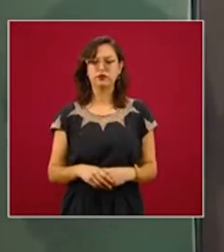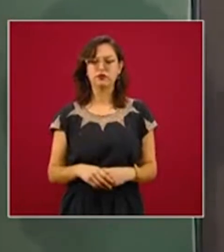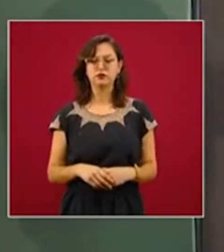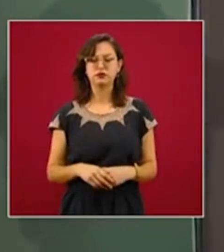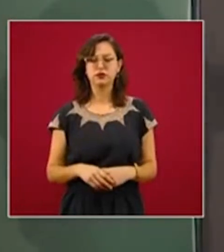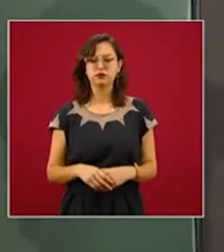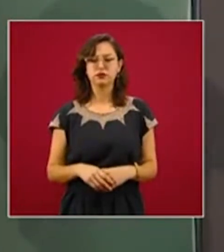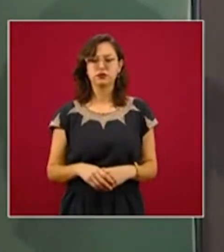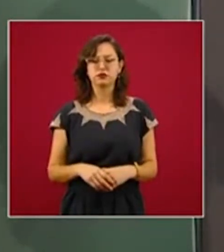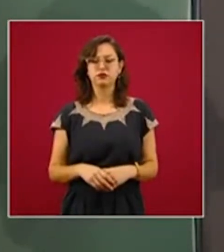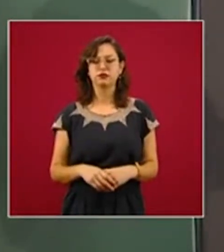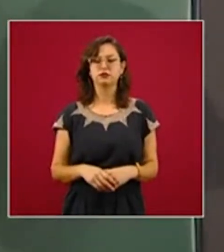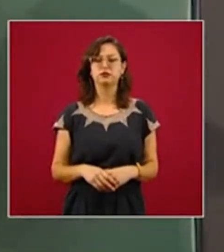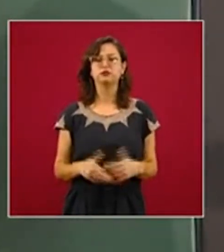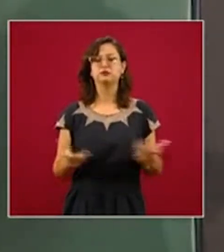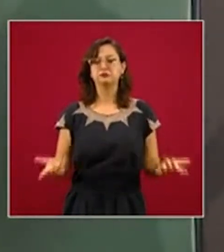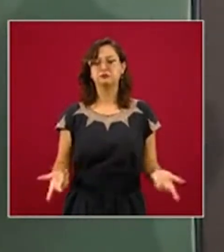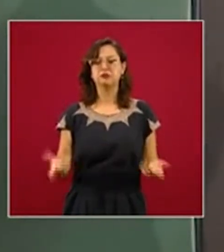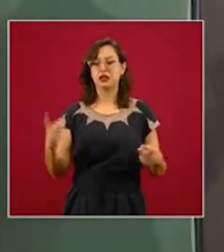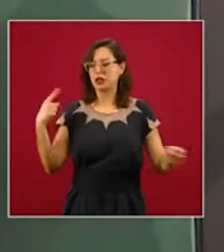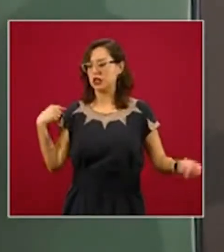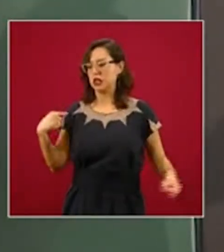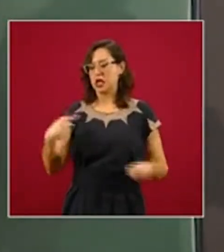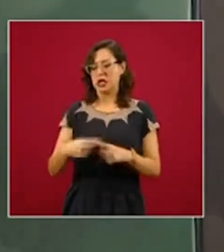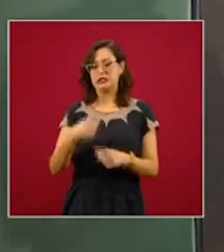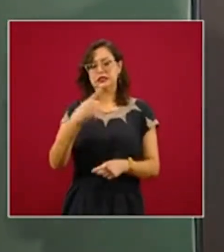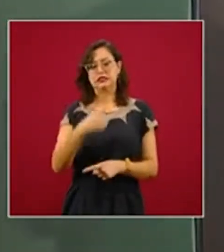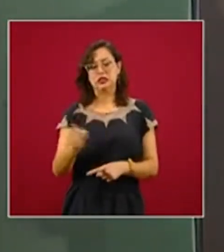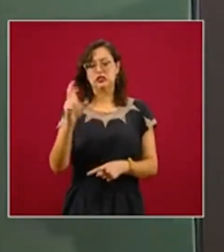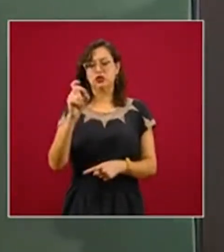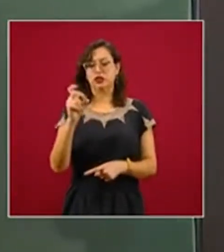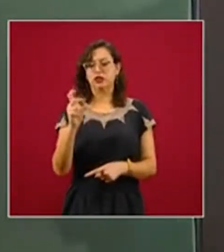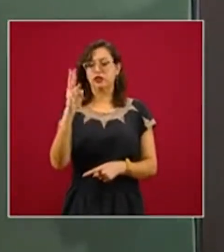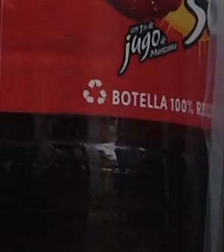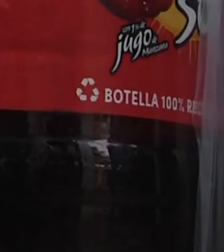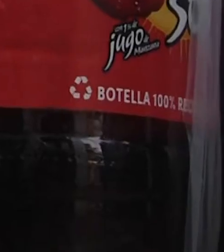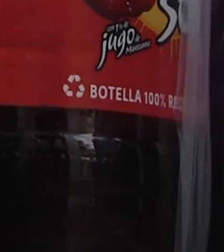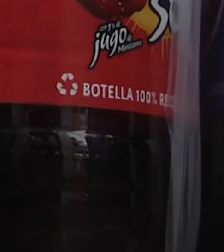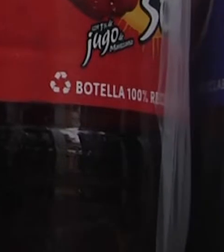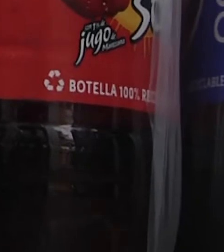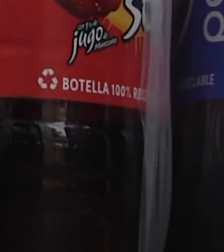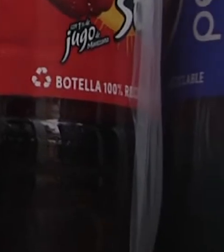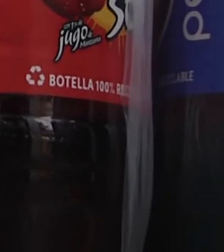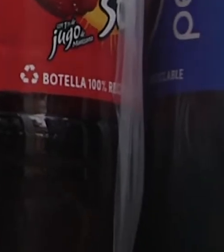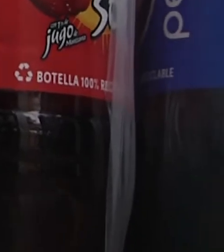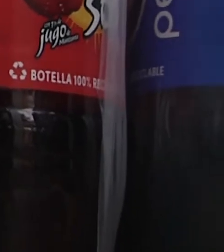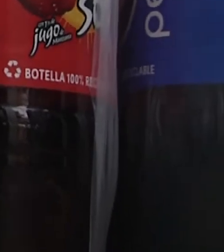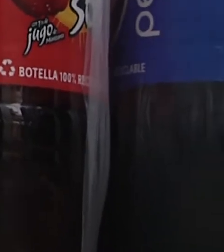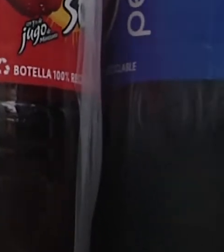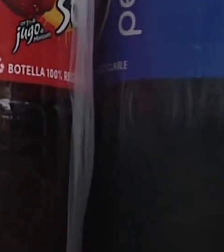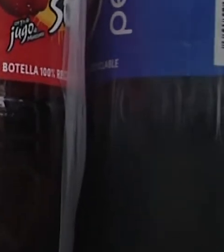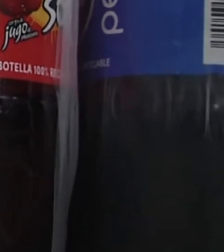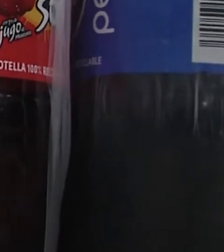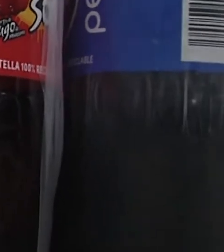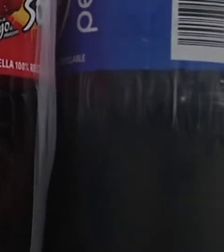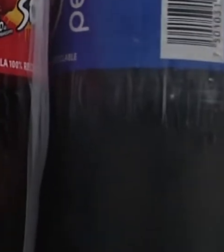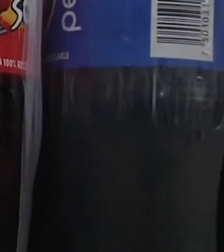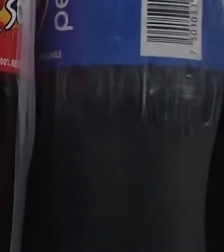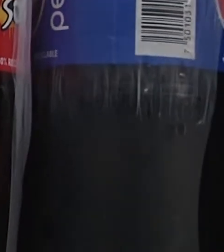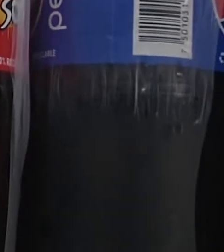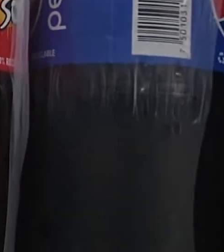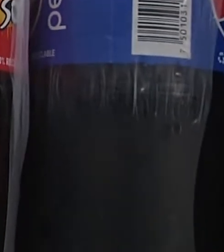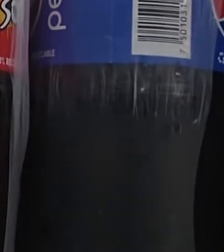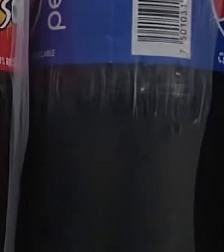Recientemente el subsecretario de Salud, Hugo López-Gatell, aseveró que es necesario dejar el consumo de refrescos a los que calificó como veneno